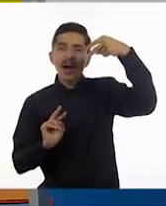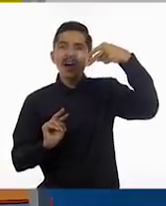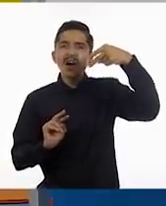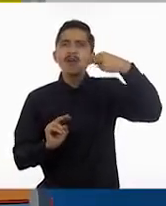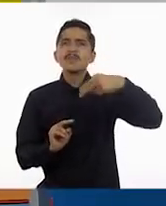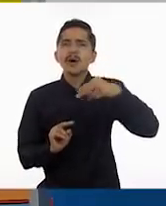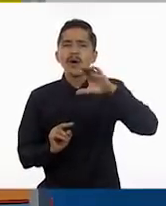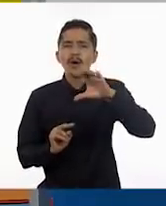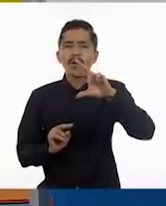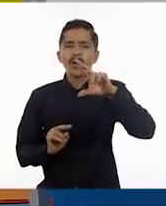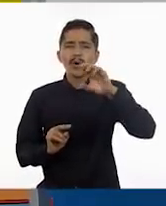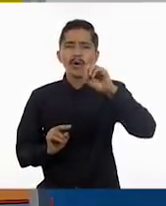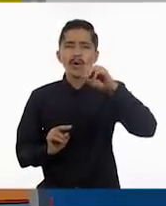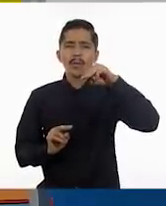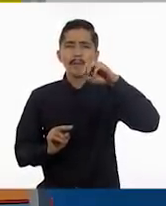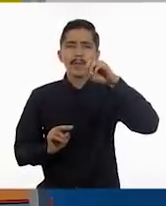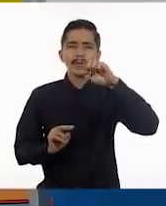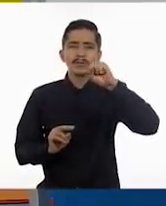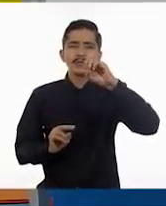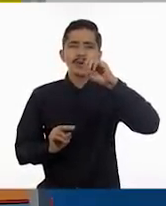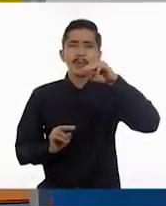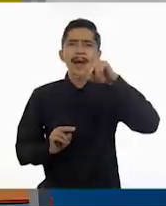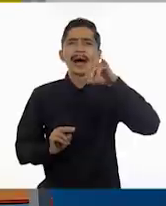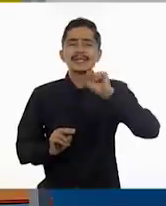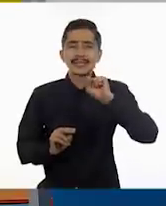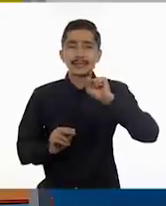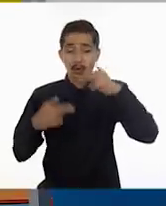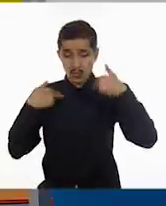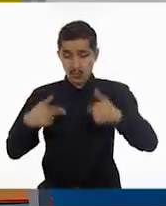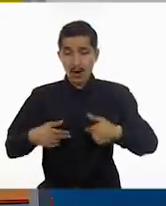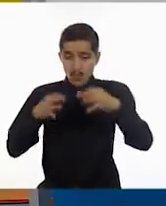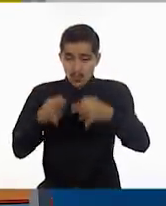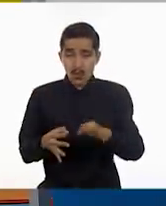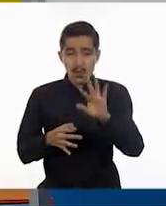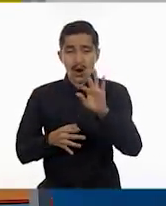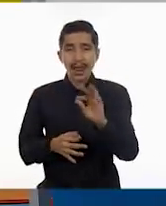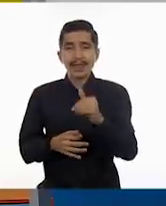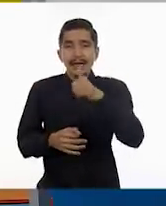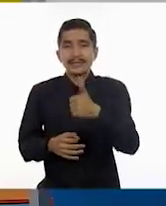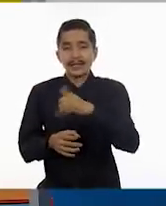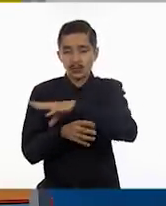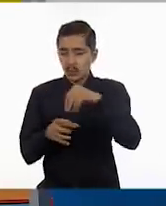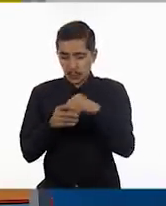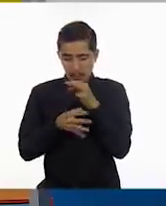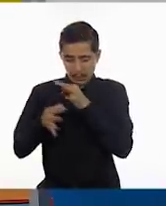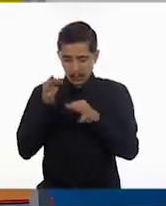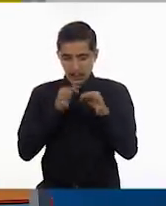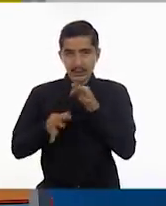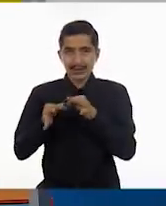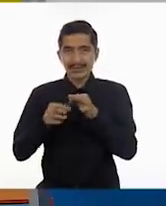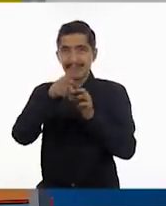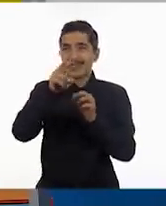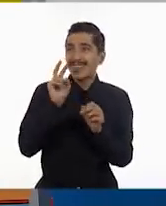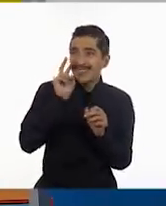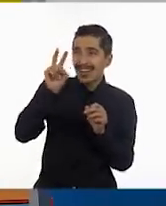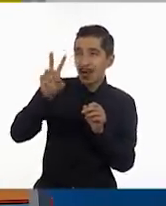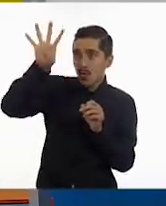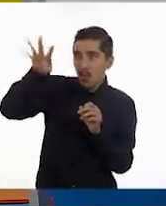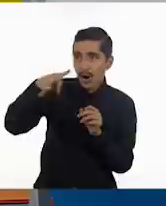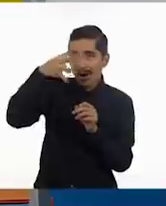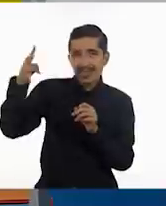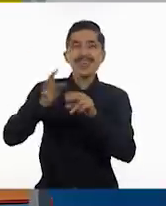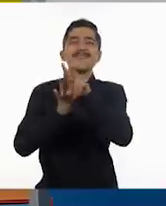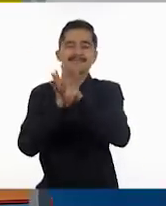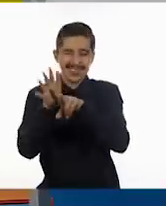cromosomas. El ser humano tiene 46 cromosomas en todas sus células y como vimos en el cuadro y también en el